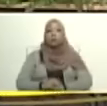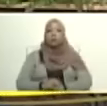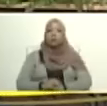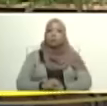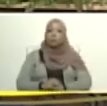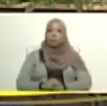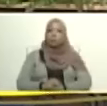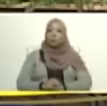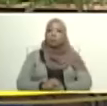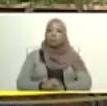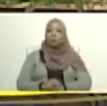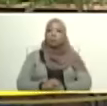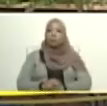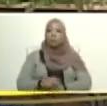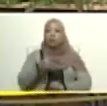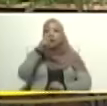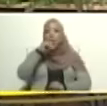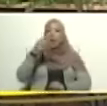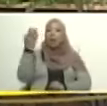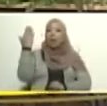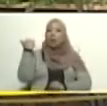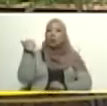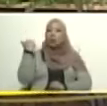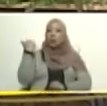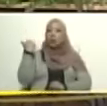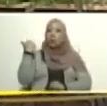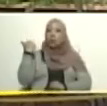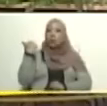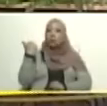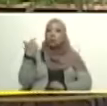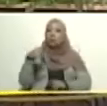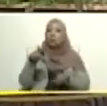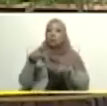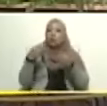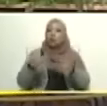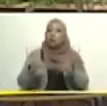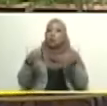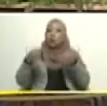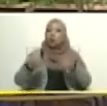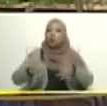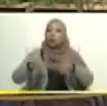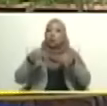El año entrante, quizás, por pura paradoja,